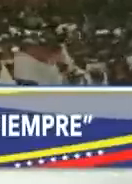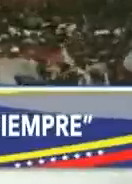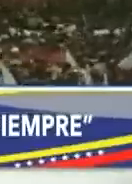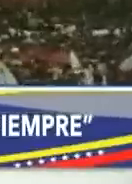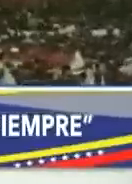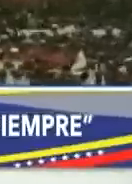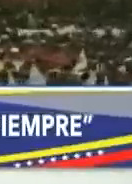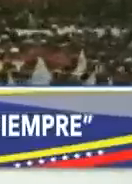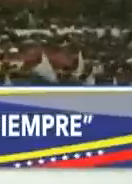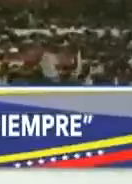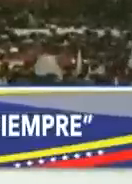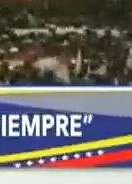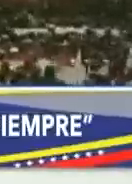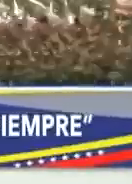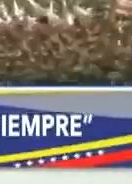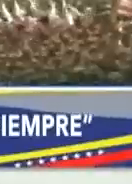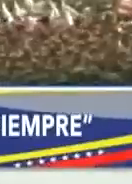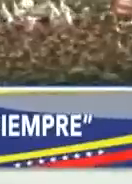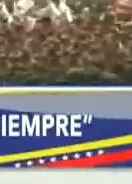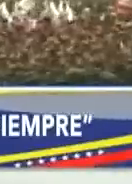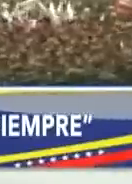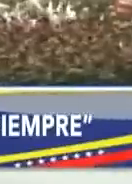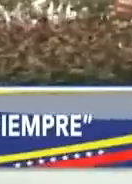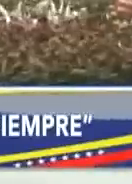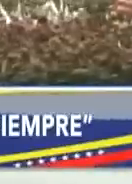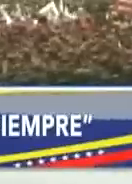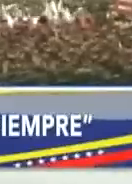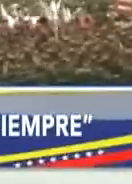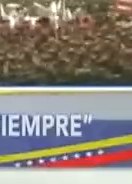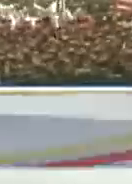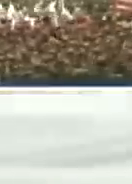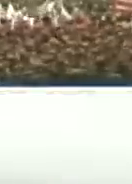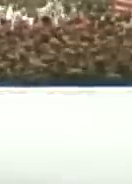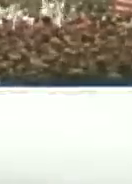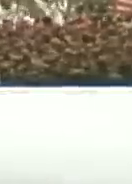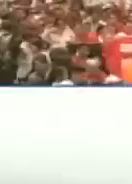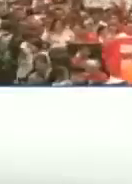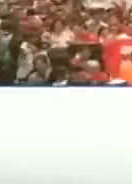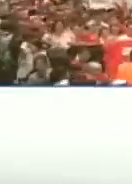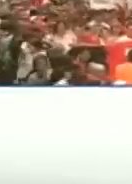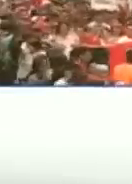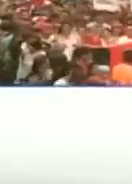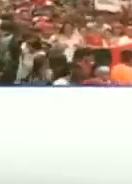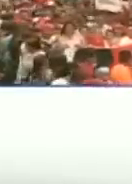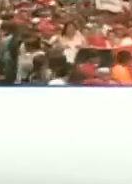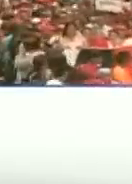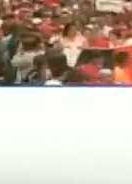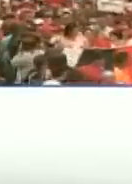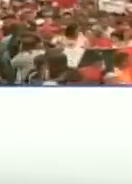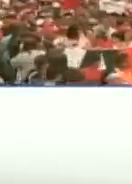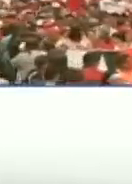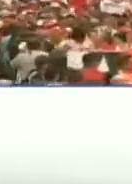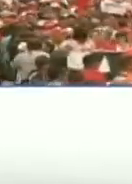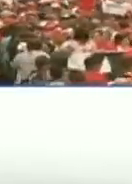en los valores, en primer lugar, de la dignidad nacional.